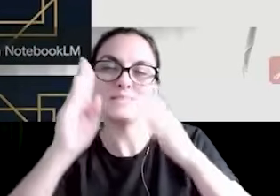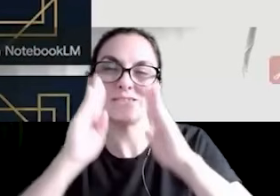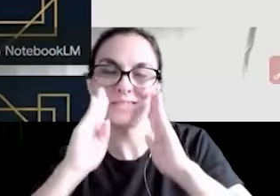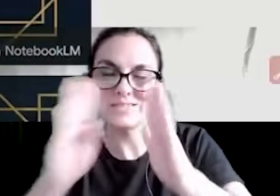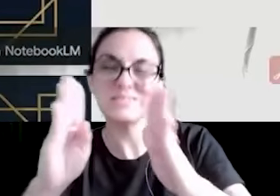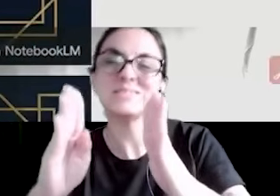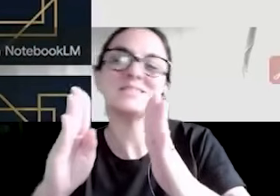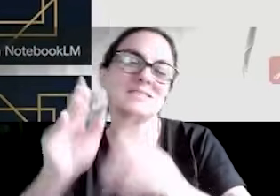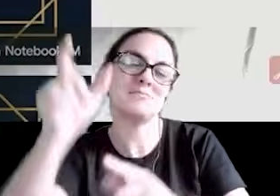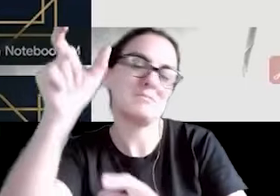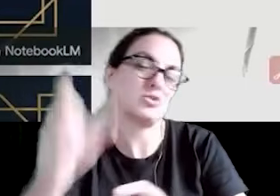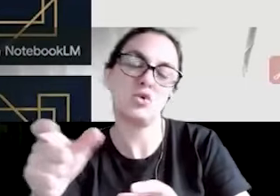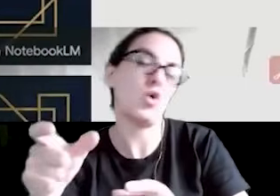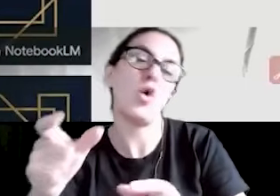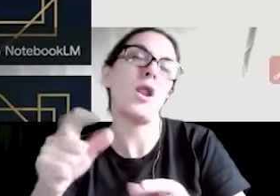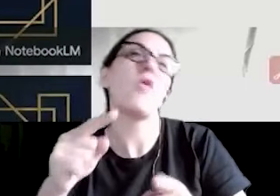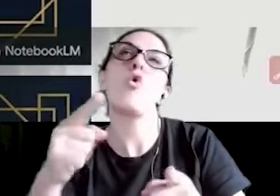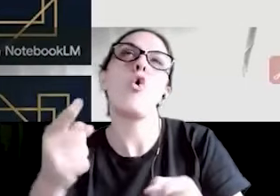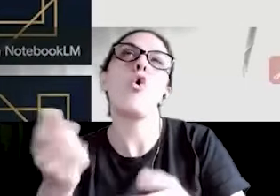países.